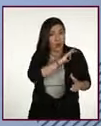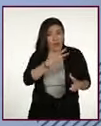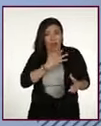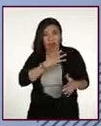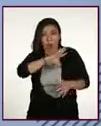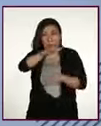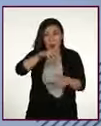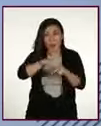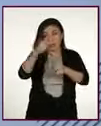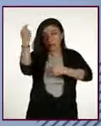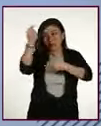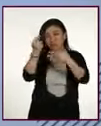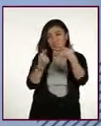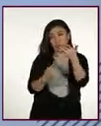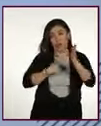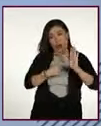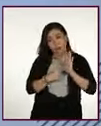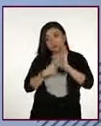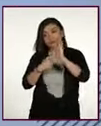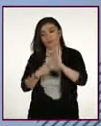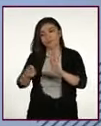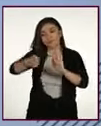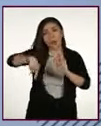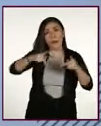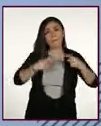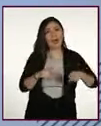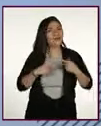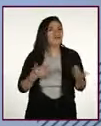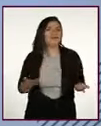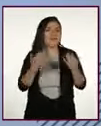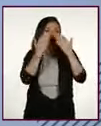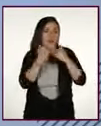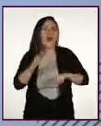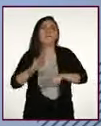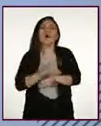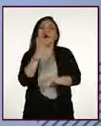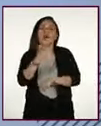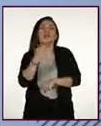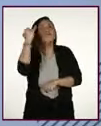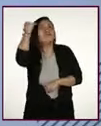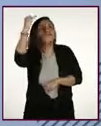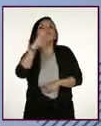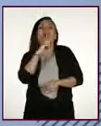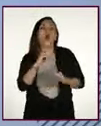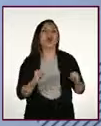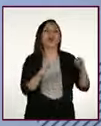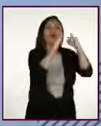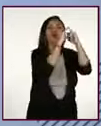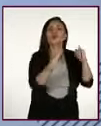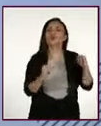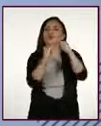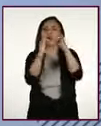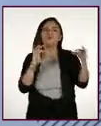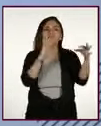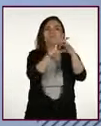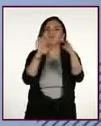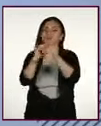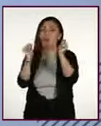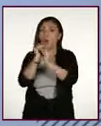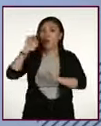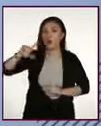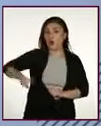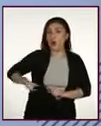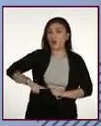que tendríamos que estar ofreciendo a las comunidades. Es por eso que se hizo una vinculación interinstitucional con los 3 niveles de